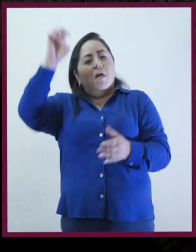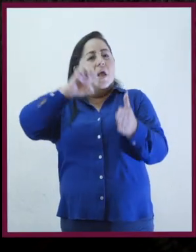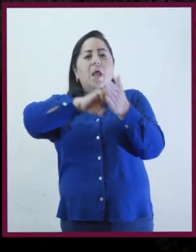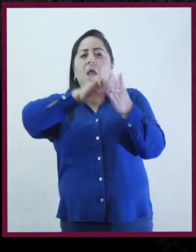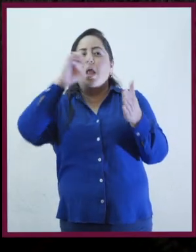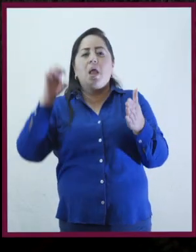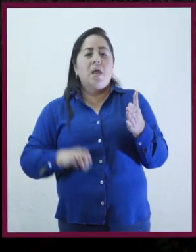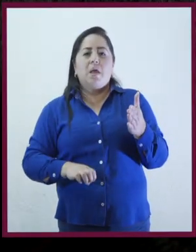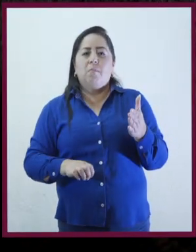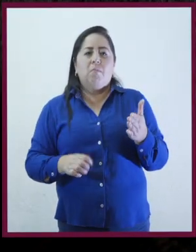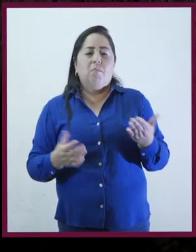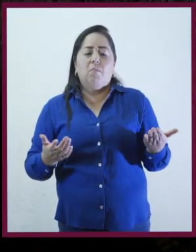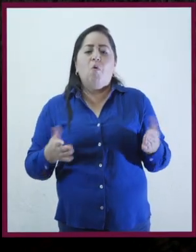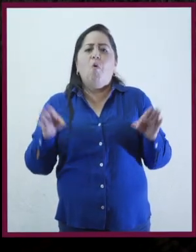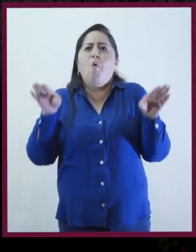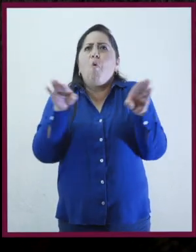ejemplo,